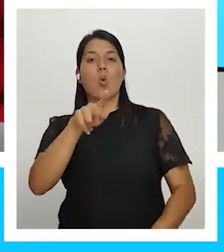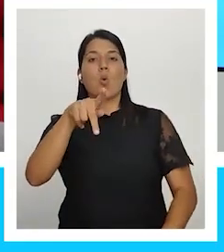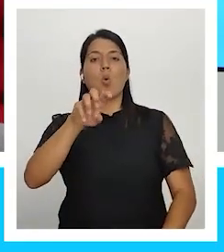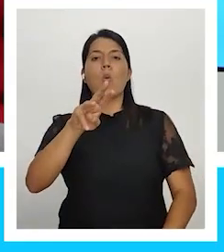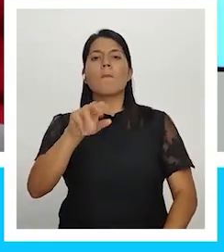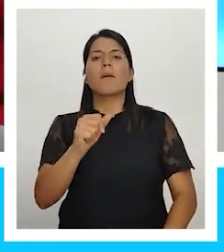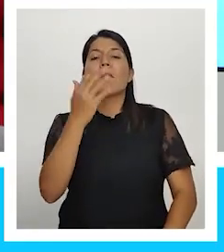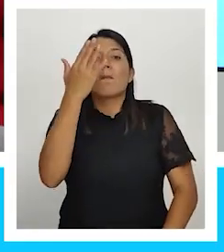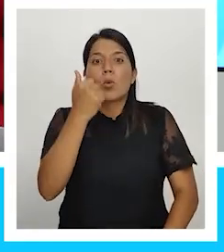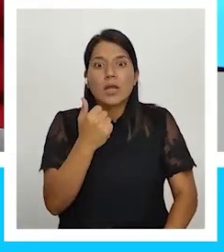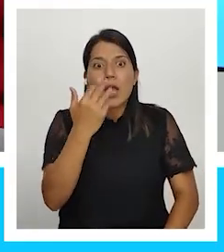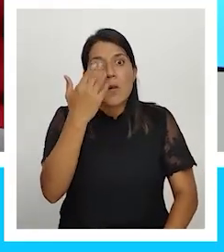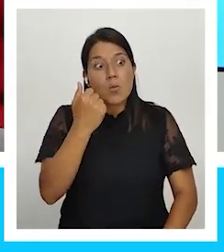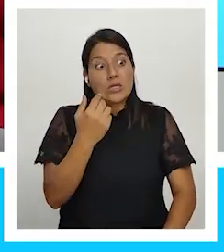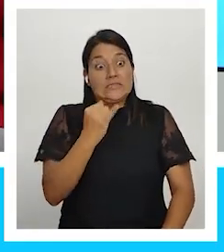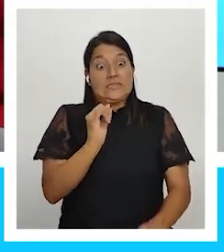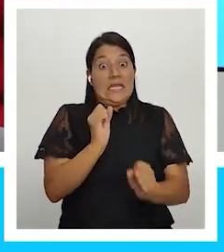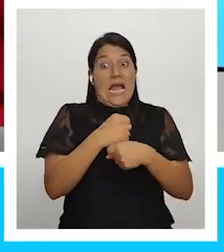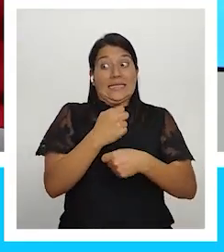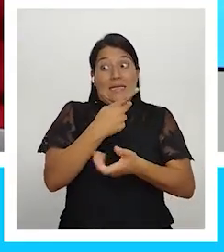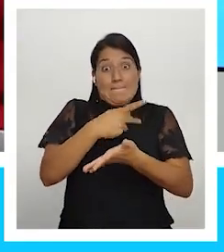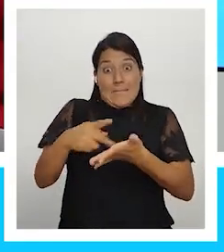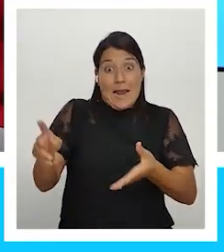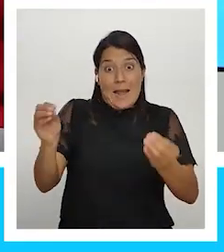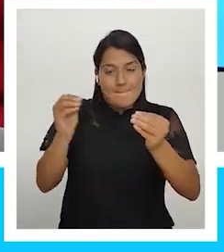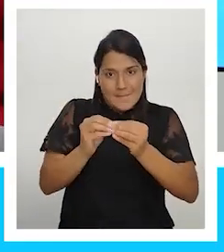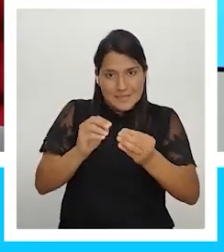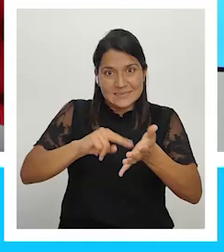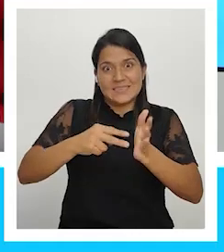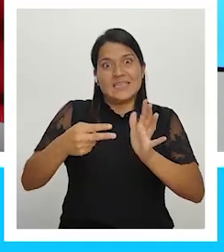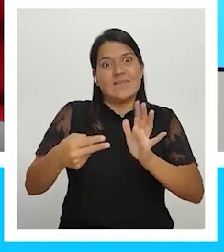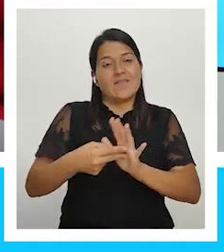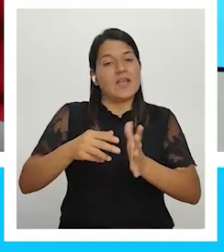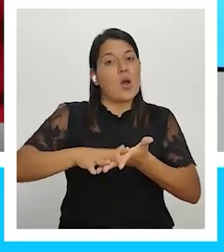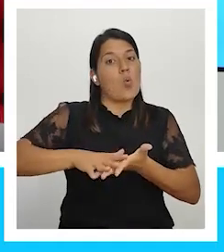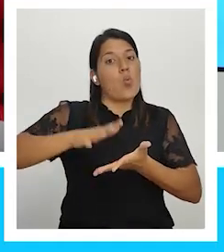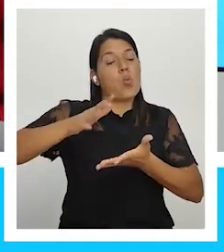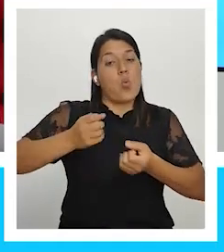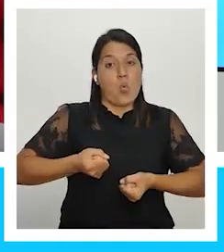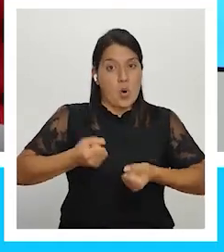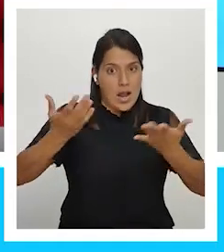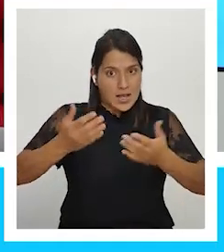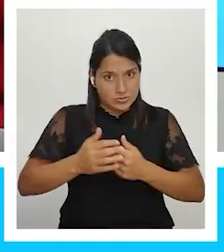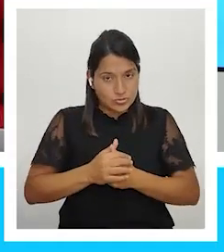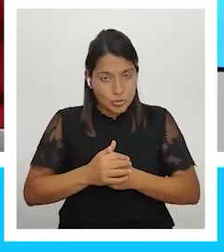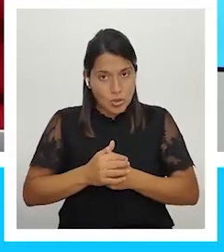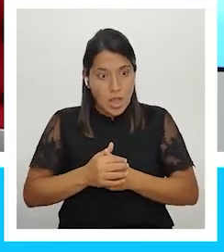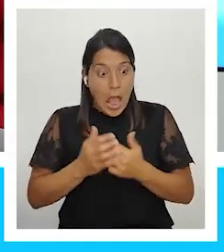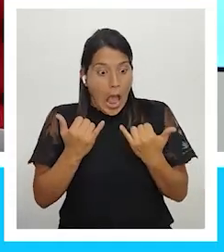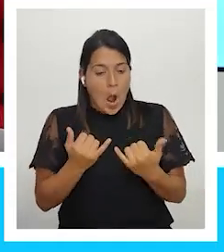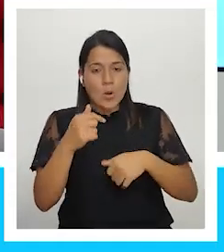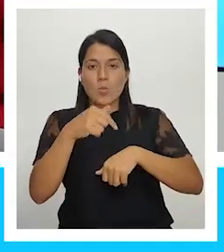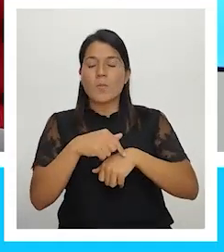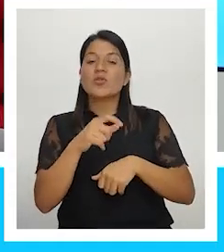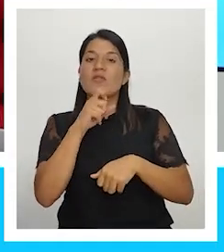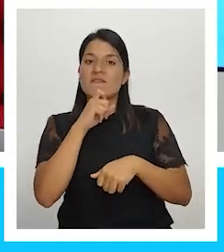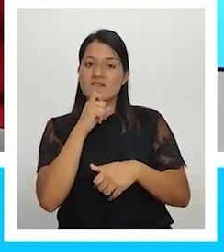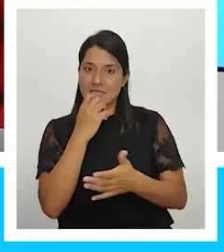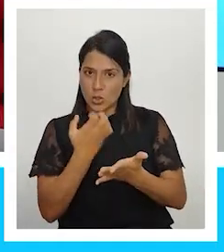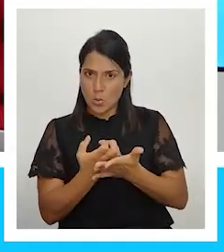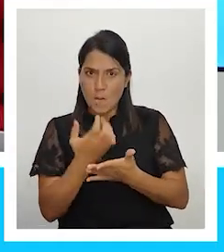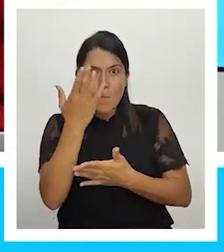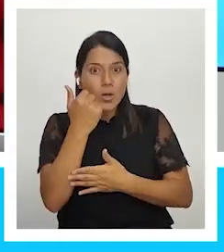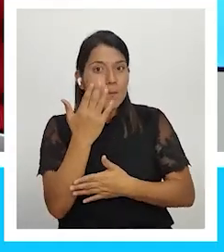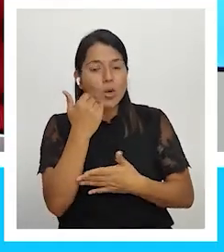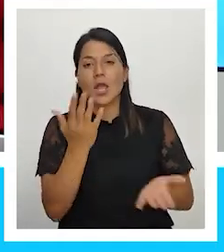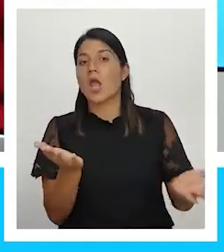aumentarnos el gasto, en una situación coyuntural económica, porque hay que decirlo, donde no han habido incrementos